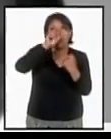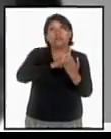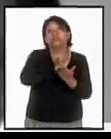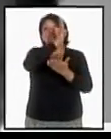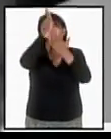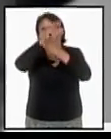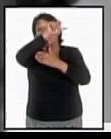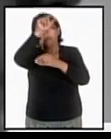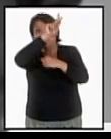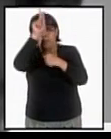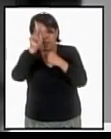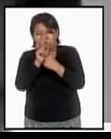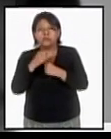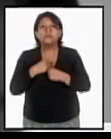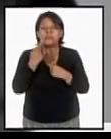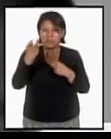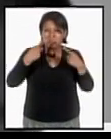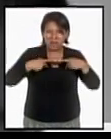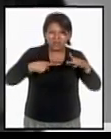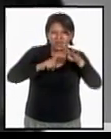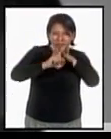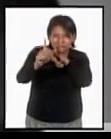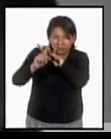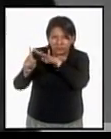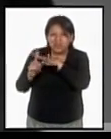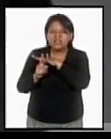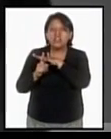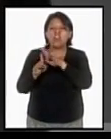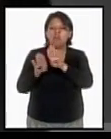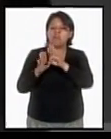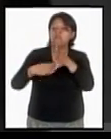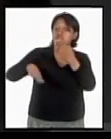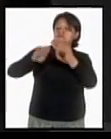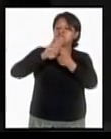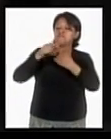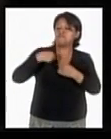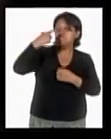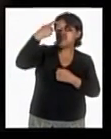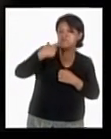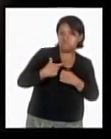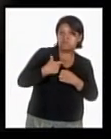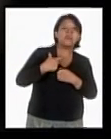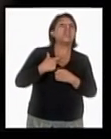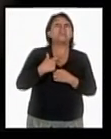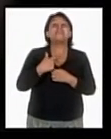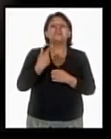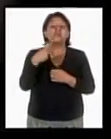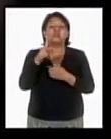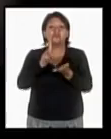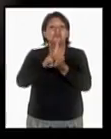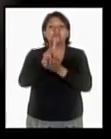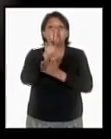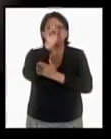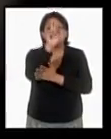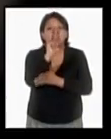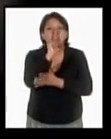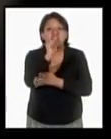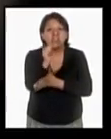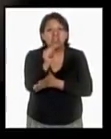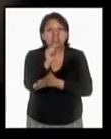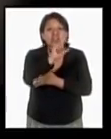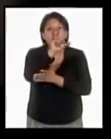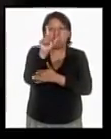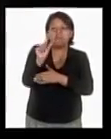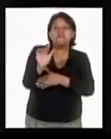estos migrantes son víctimas de quienes aprovechan su condición, de quienes, violando todos sus derechos, los reducen a